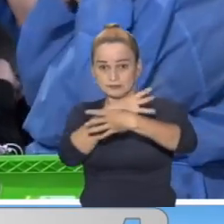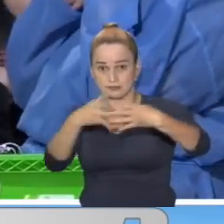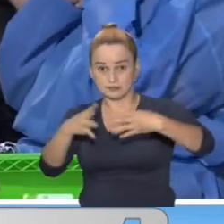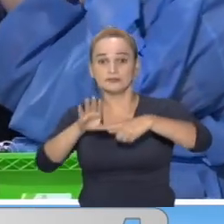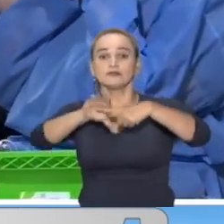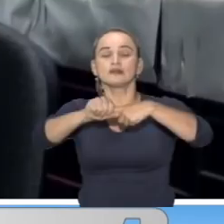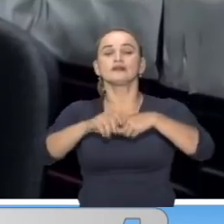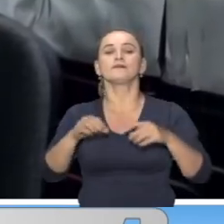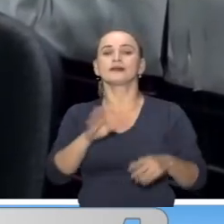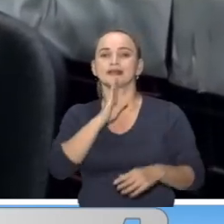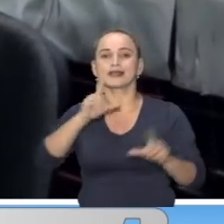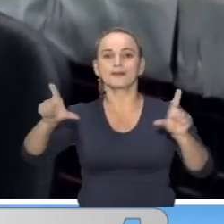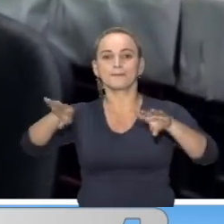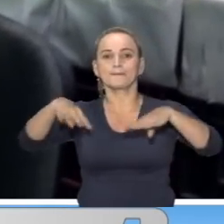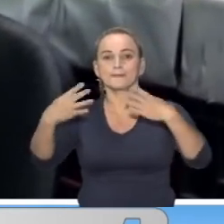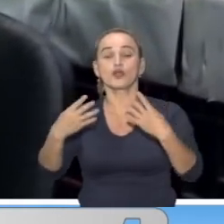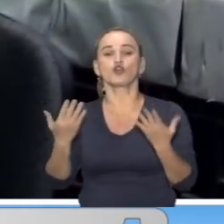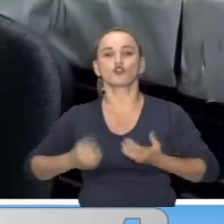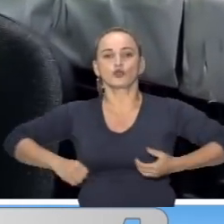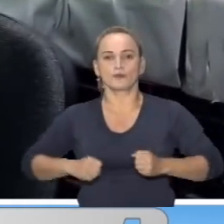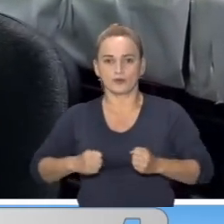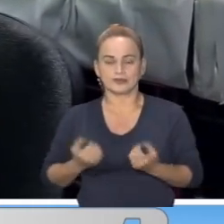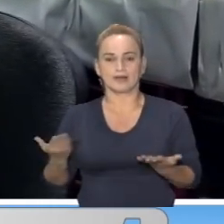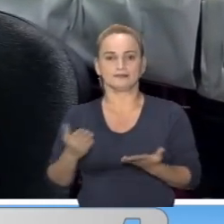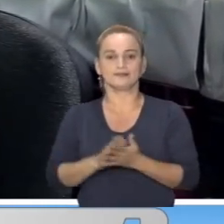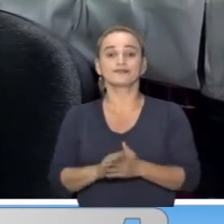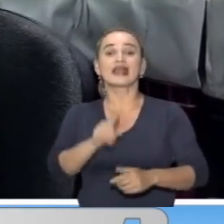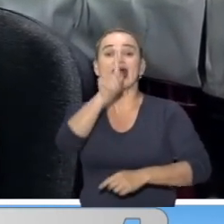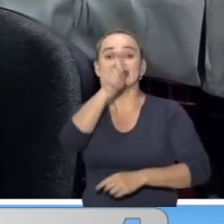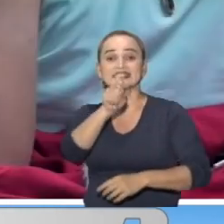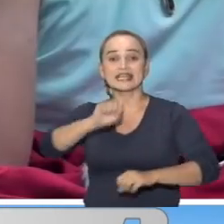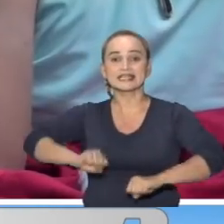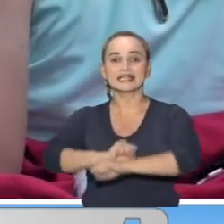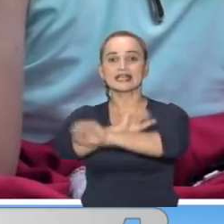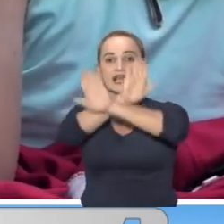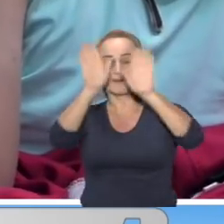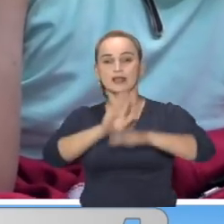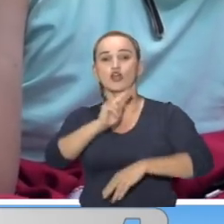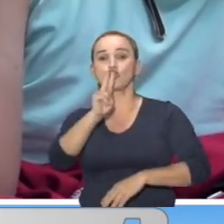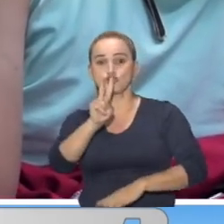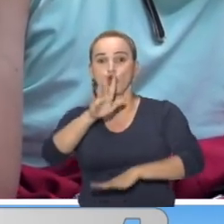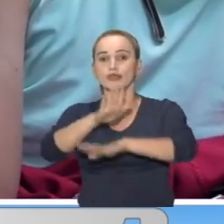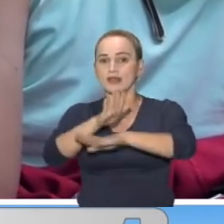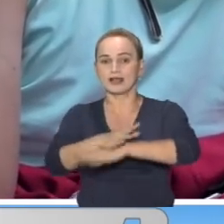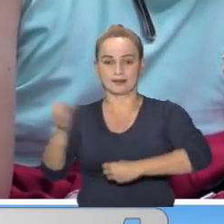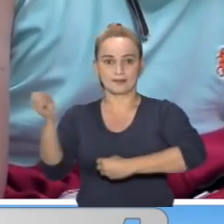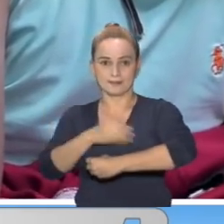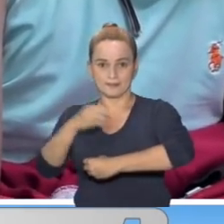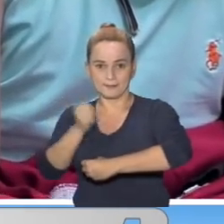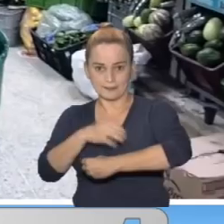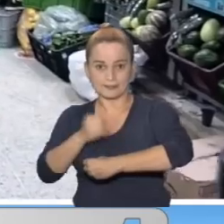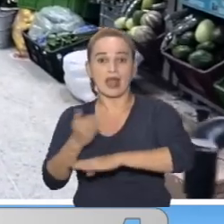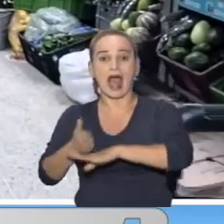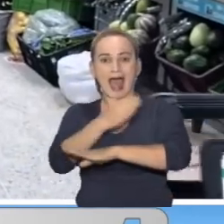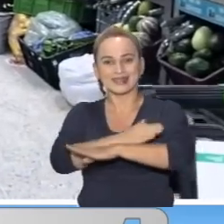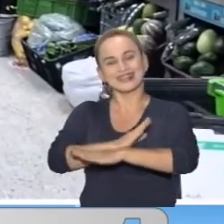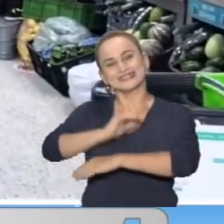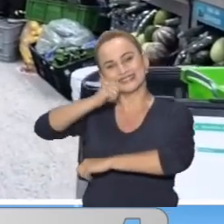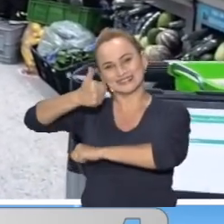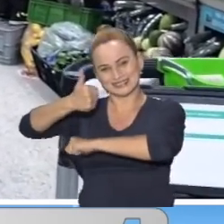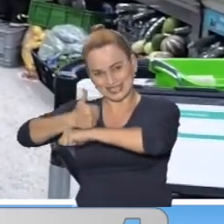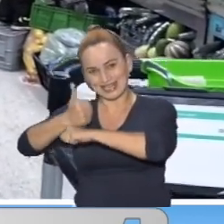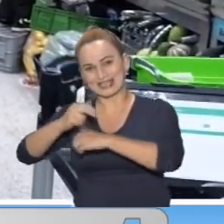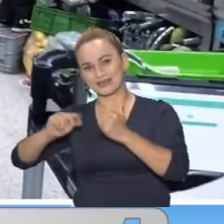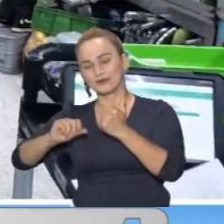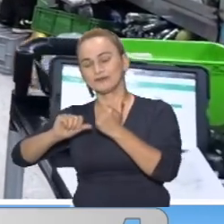nuestros televidentes, para los que viven en Bogotá, de 6 de la mañana a 2 de la tarde en las plazas de mercado que nos dijo el subsecretario de